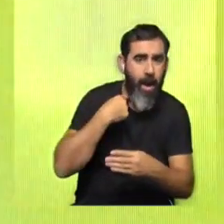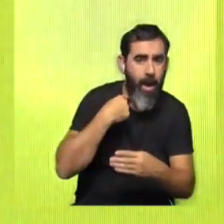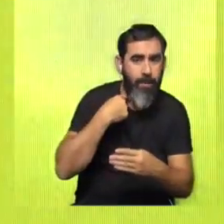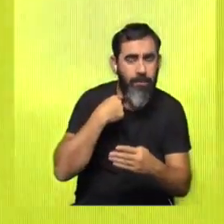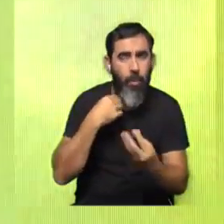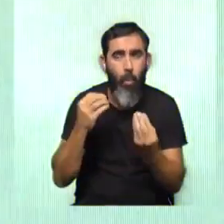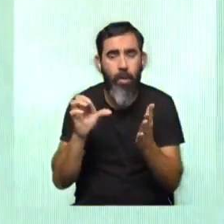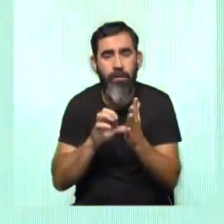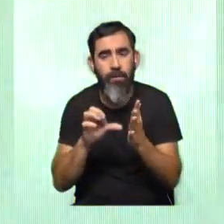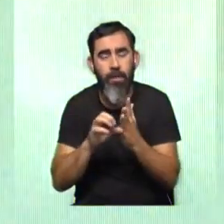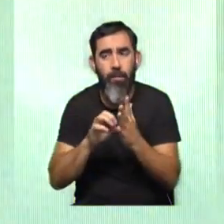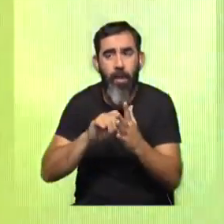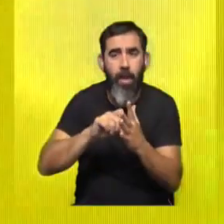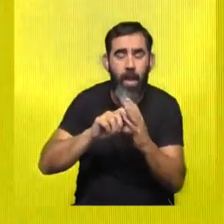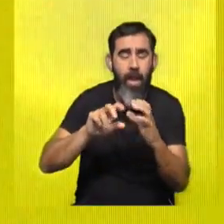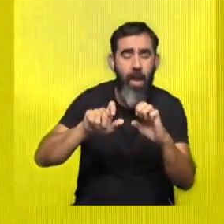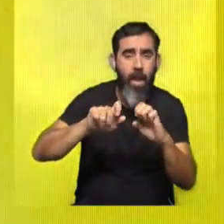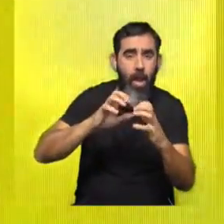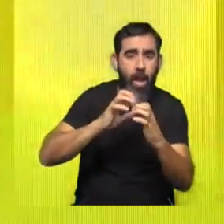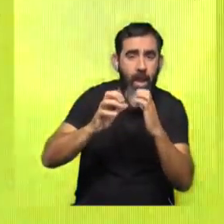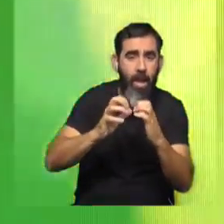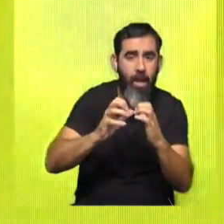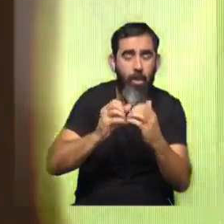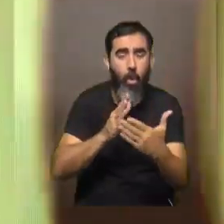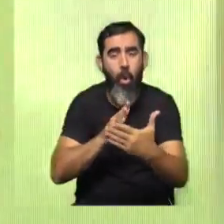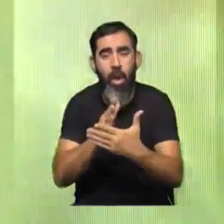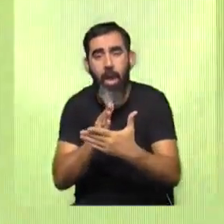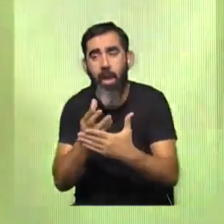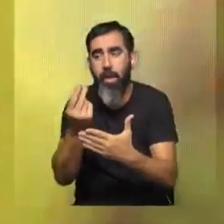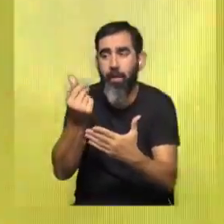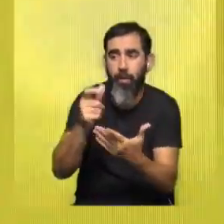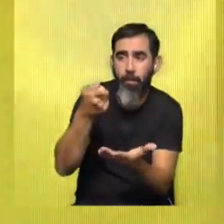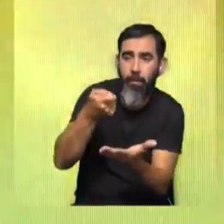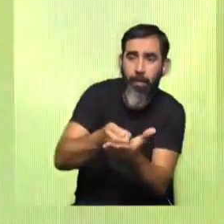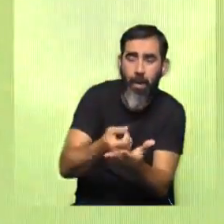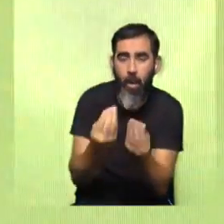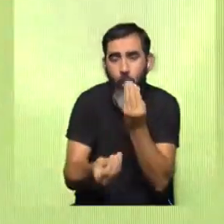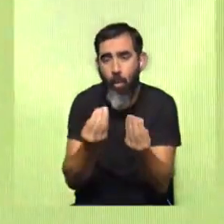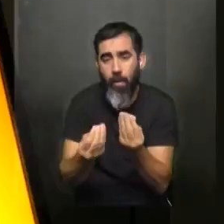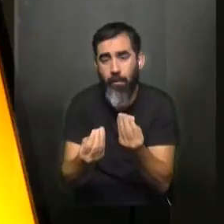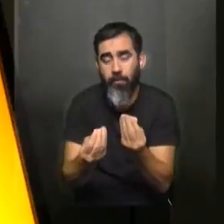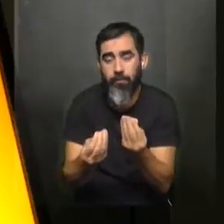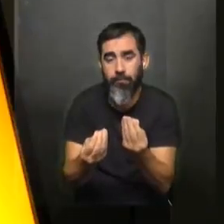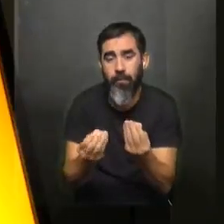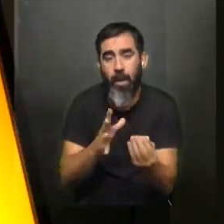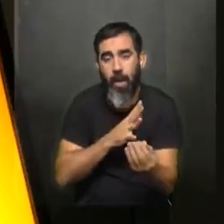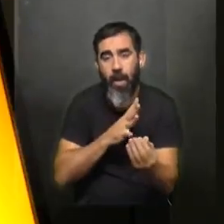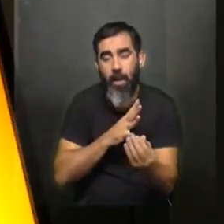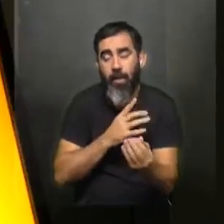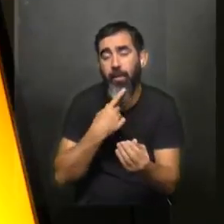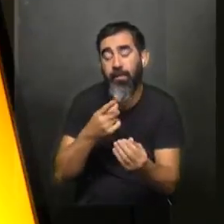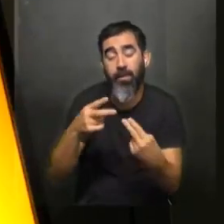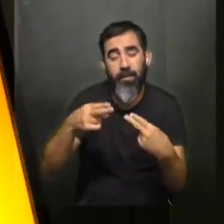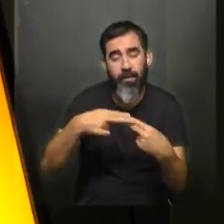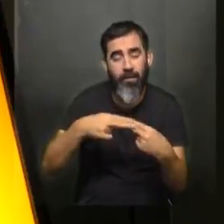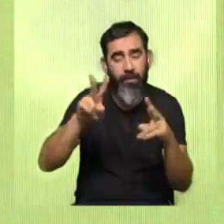de calefacción eléctrico, con qué tipo de leña, el precio de la leña. Alexandra Perrone, hemos recibido hasta comentarios en las redes